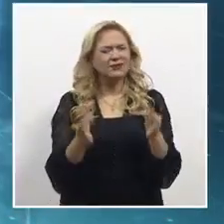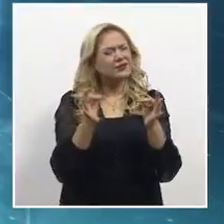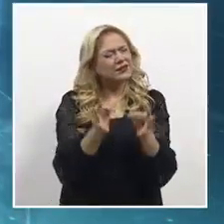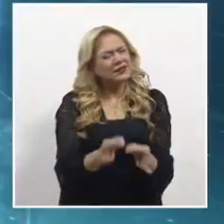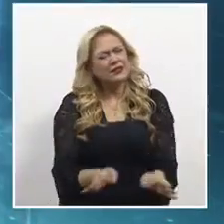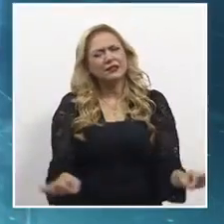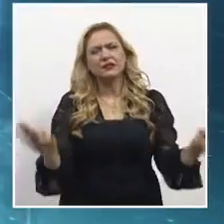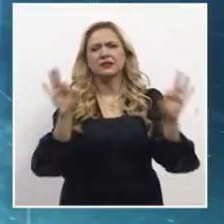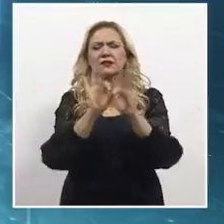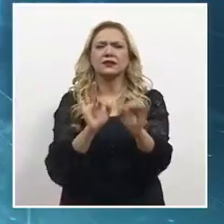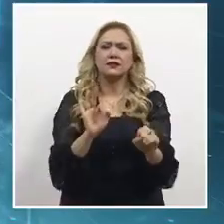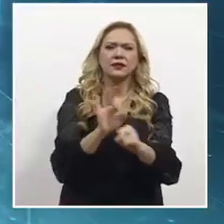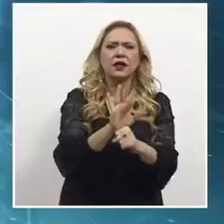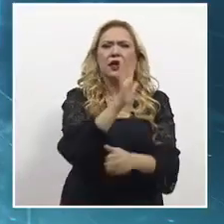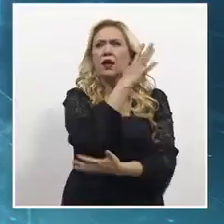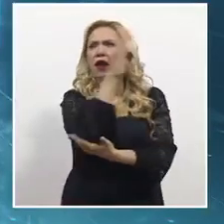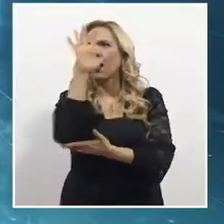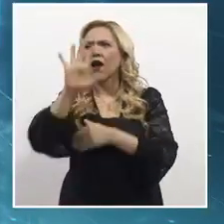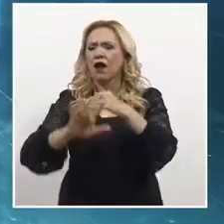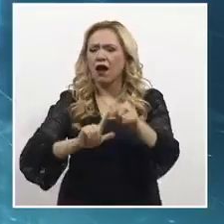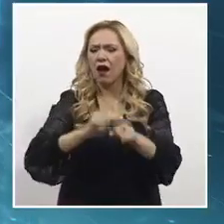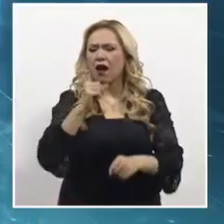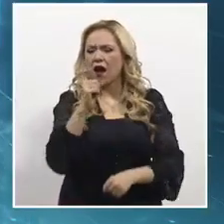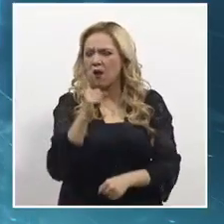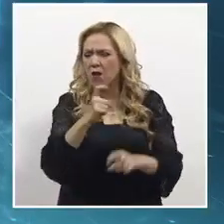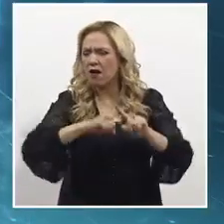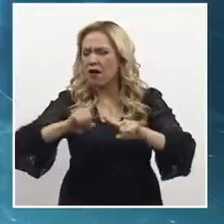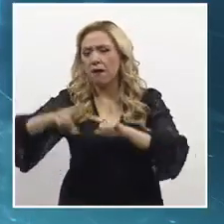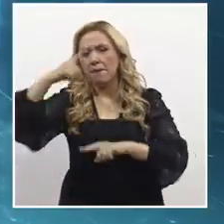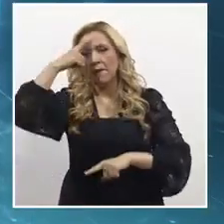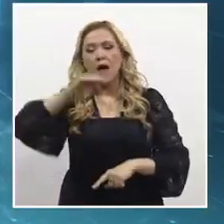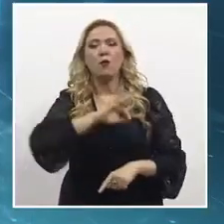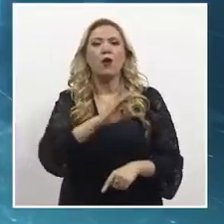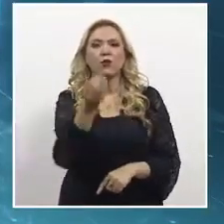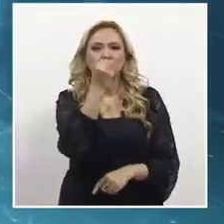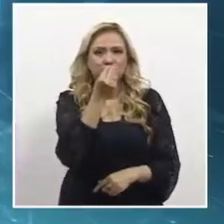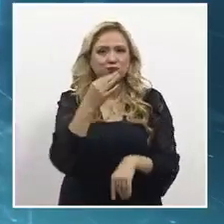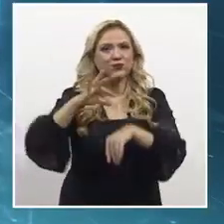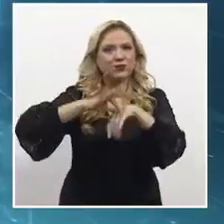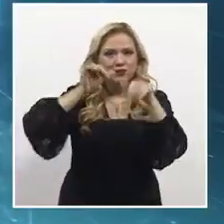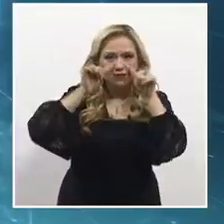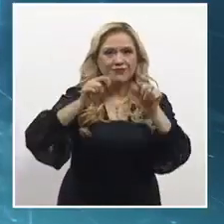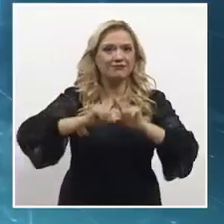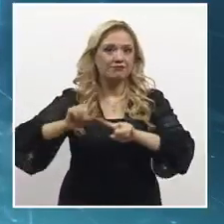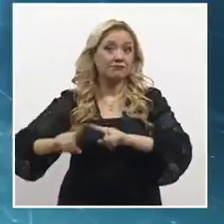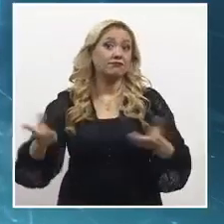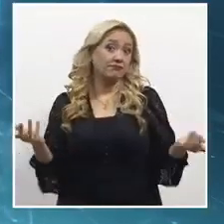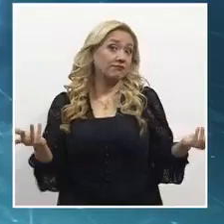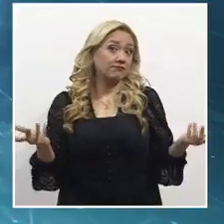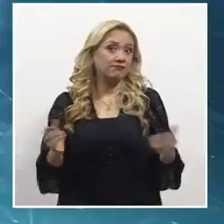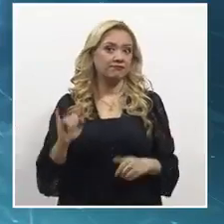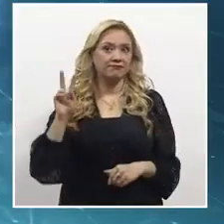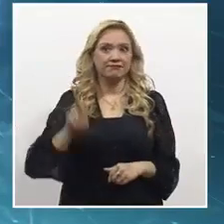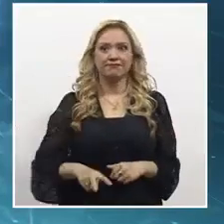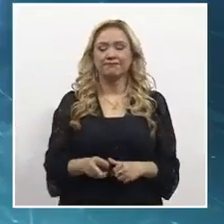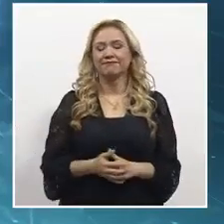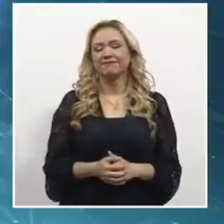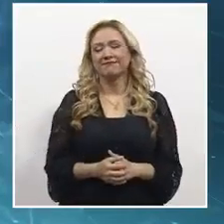Indispensable la protección del medio ambiente para garantizar el disfrute de otros derechos, advierten especialistas.